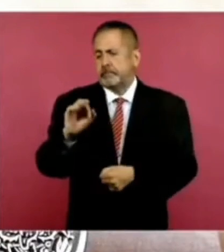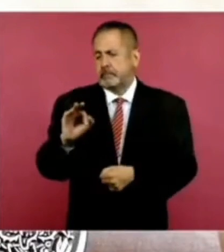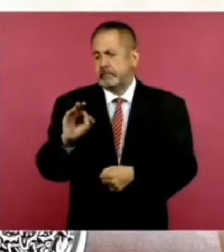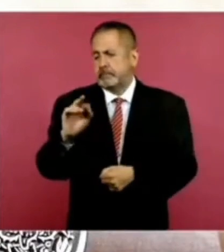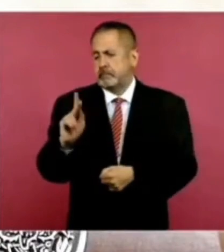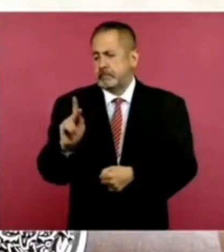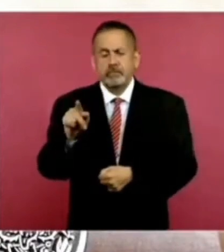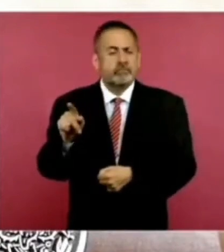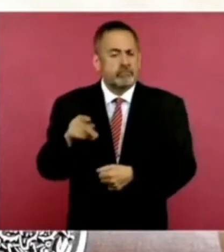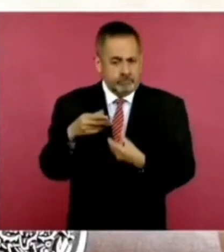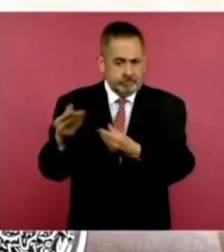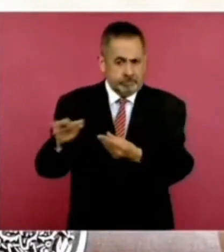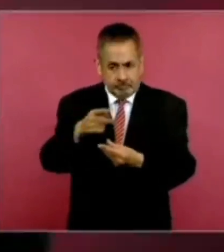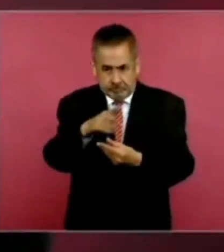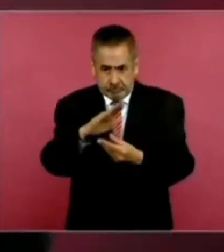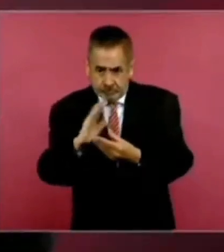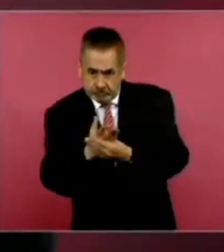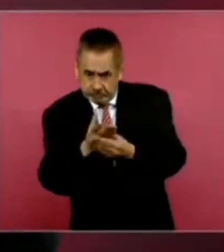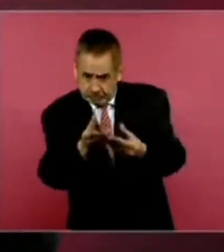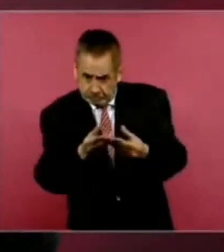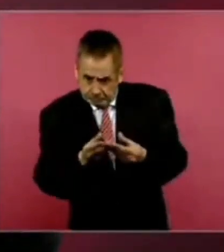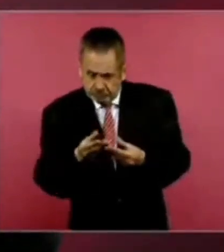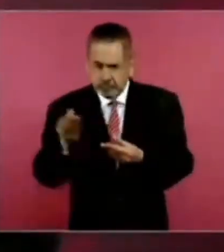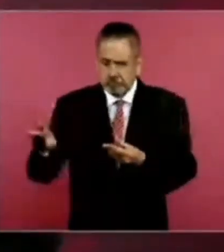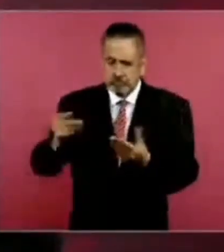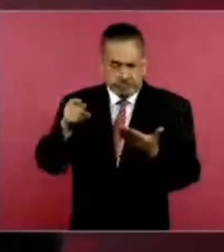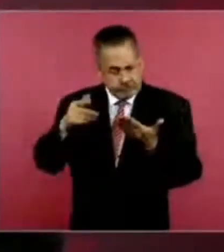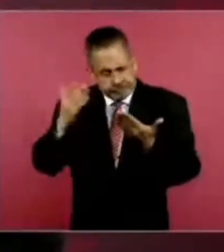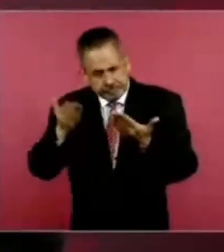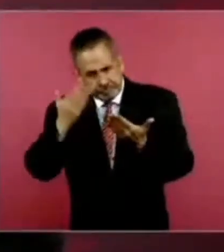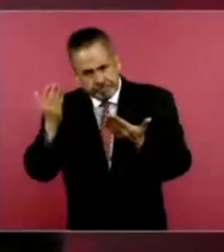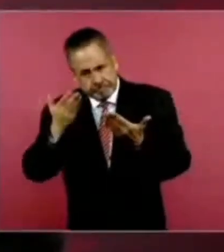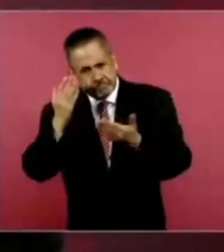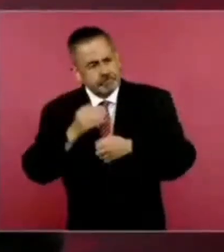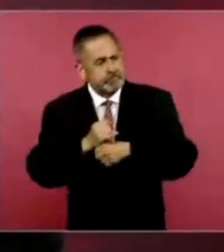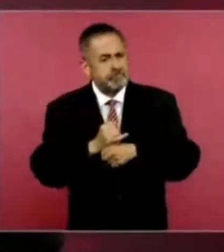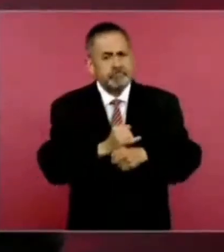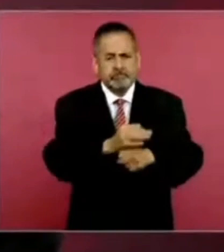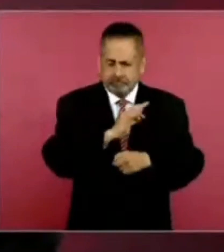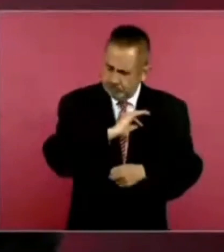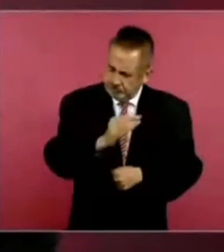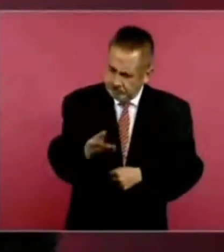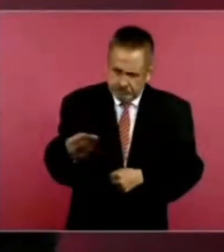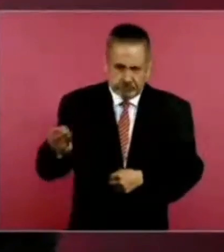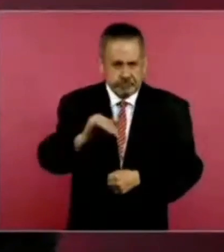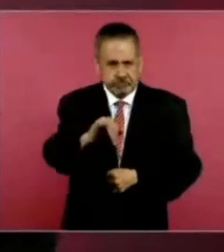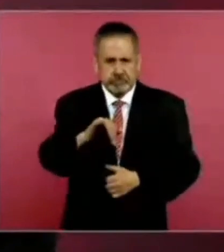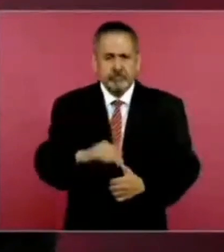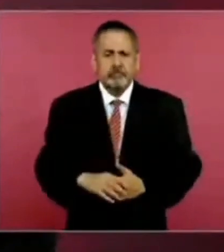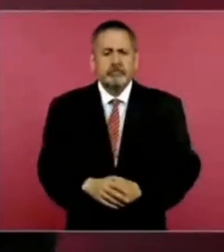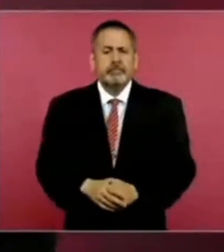entregar el expediente para hacer la investigación.